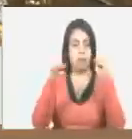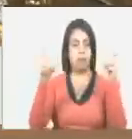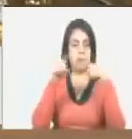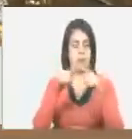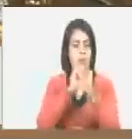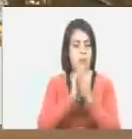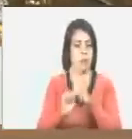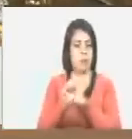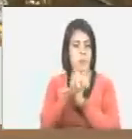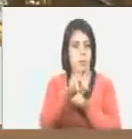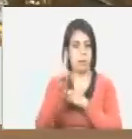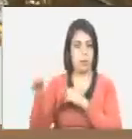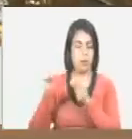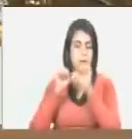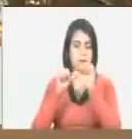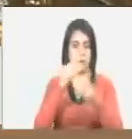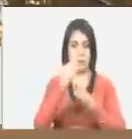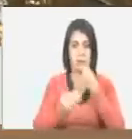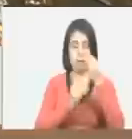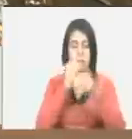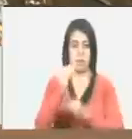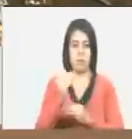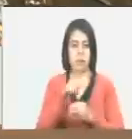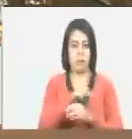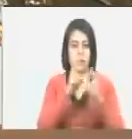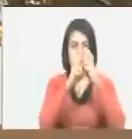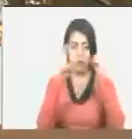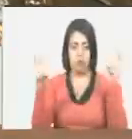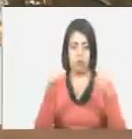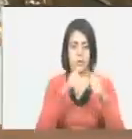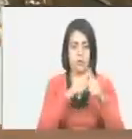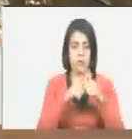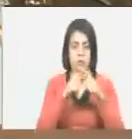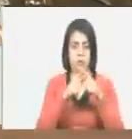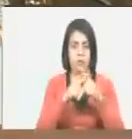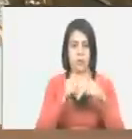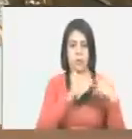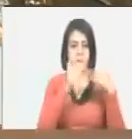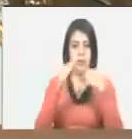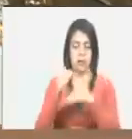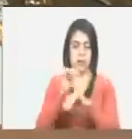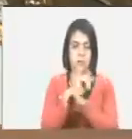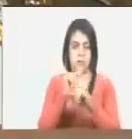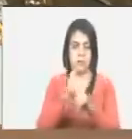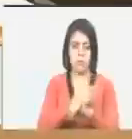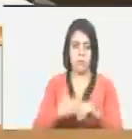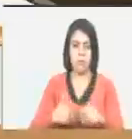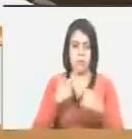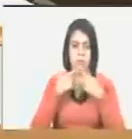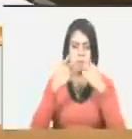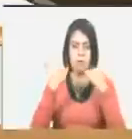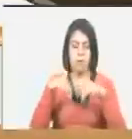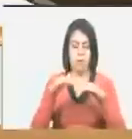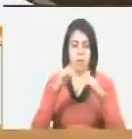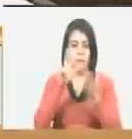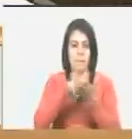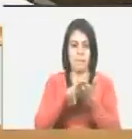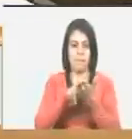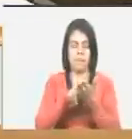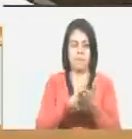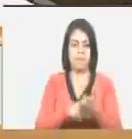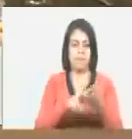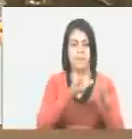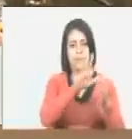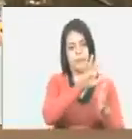epígrafe del artículo 31, quedando redactado de la siguiente manera: epígrafe, emplazamiento. Es todo, presidente. En consideración al epígrafe. Aprobado.